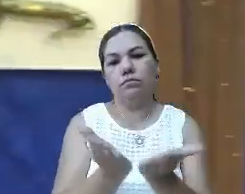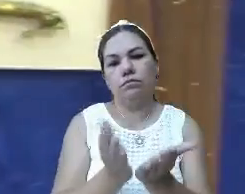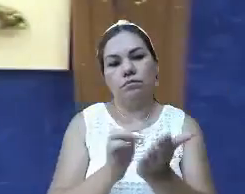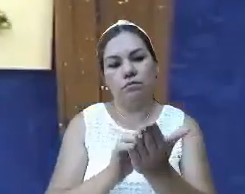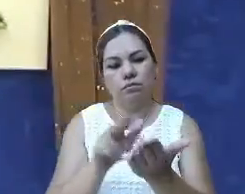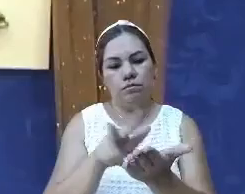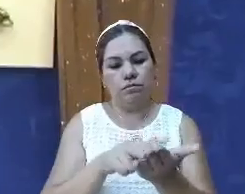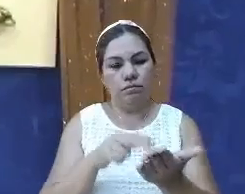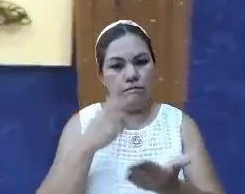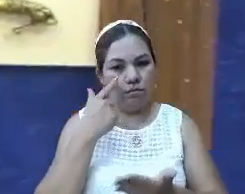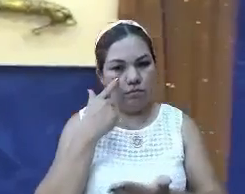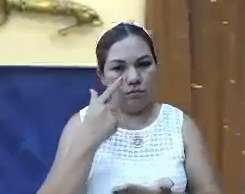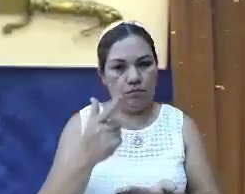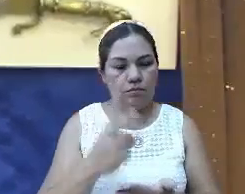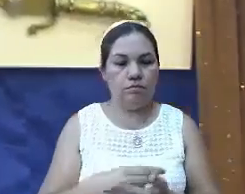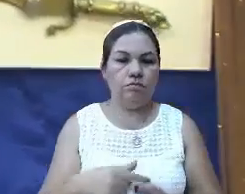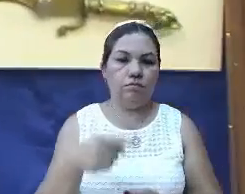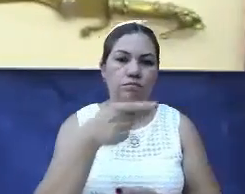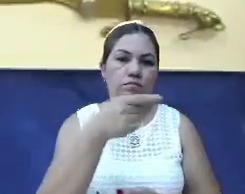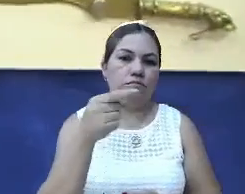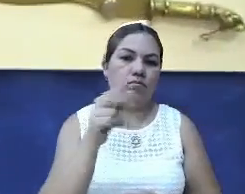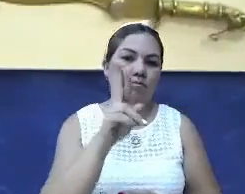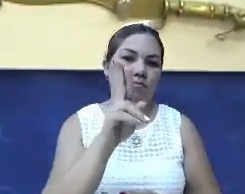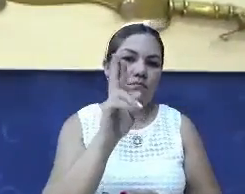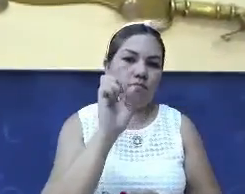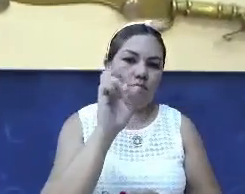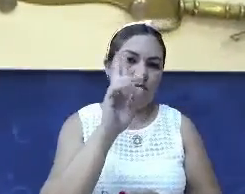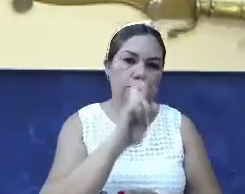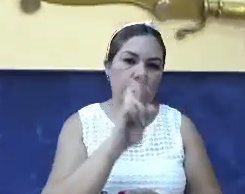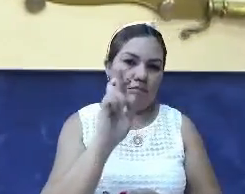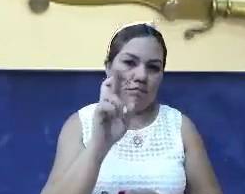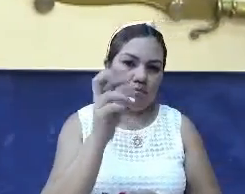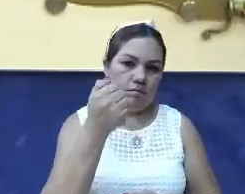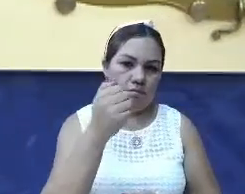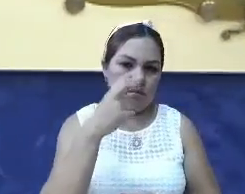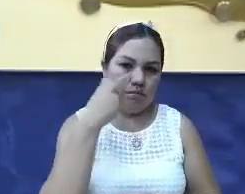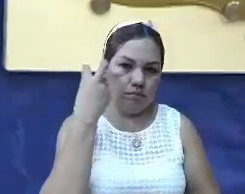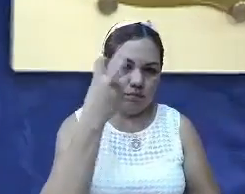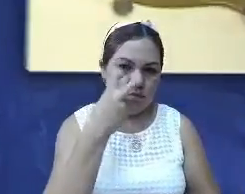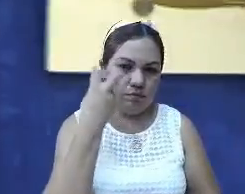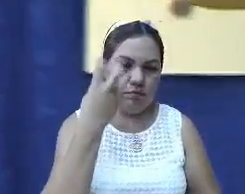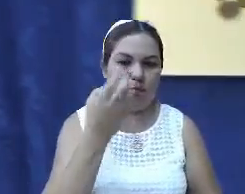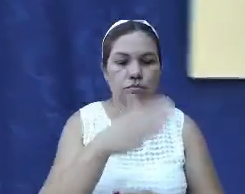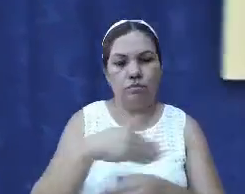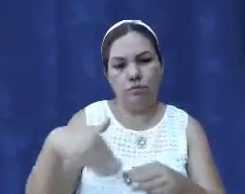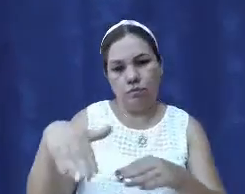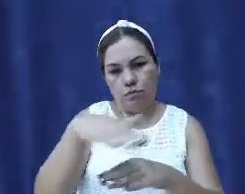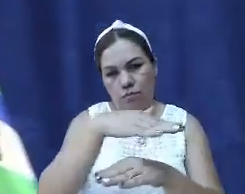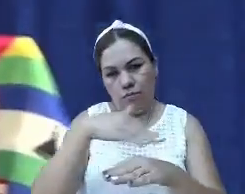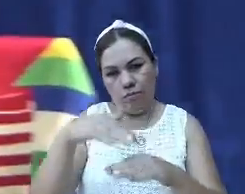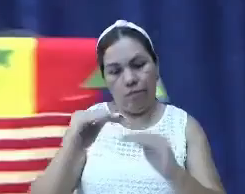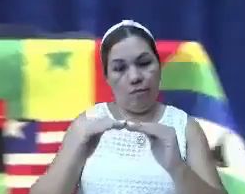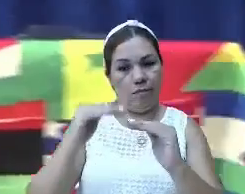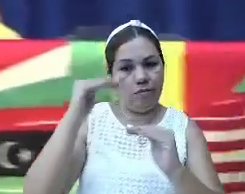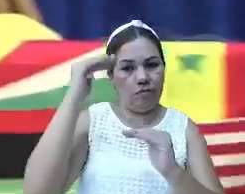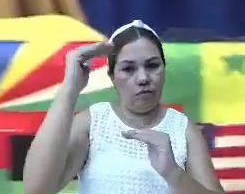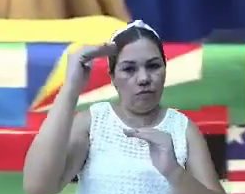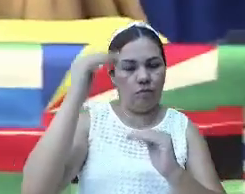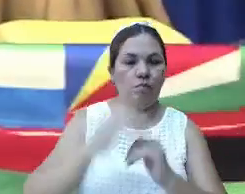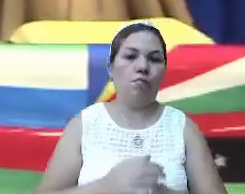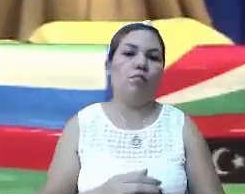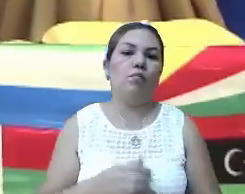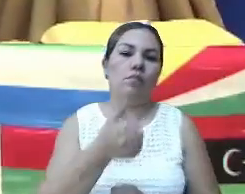buscaban los lugares altos para atacar. Un lugares estratégicos se posicionaban para atacar a sus